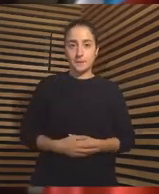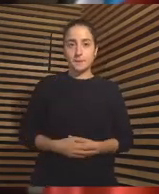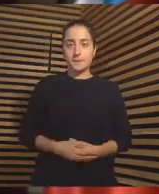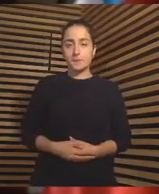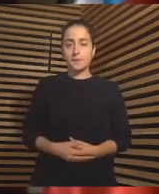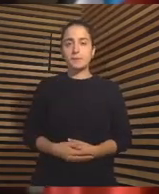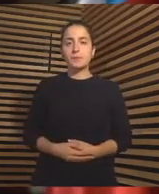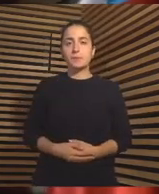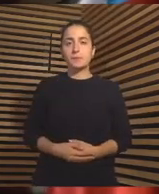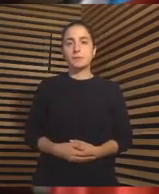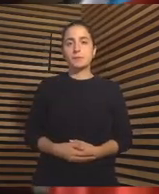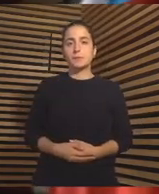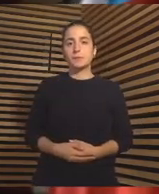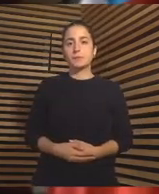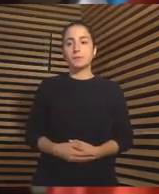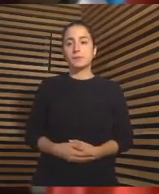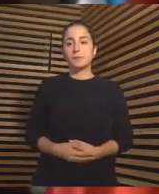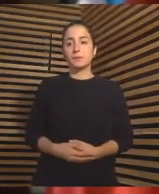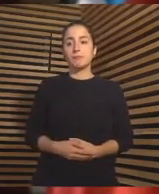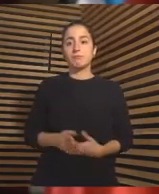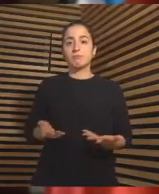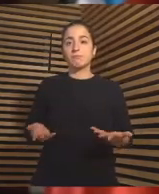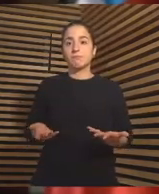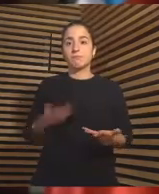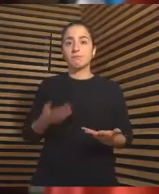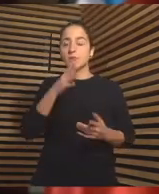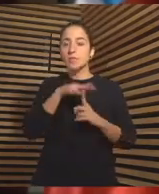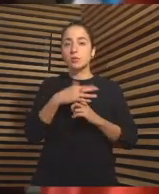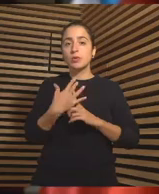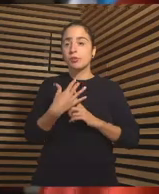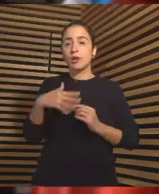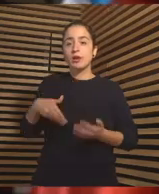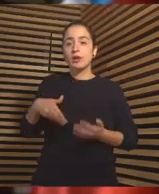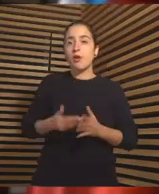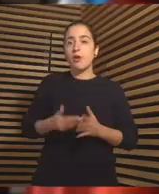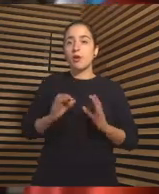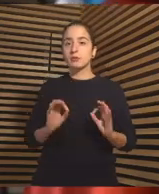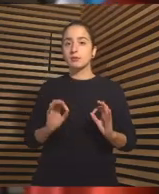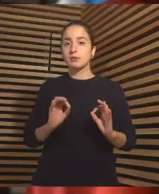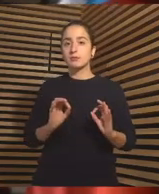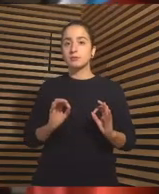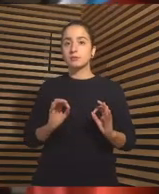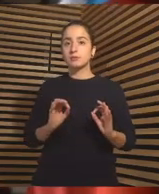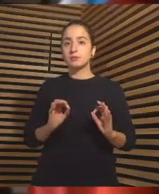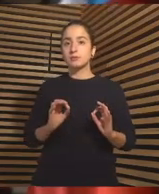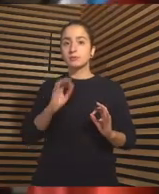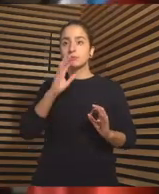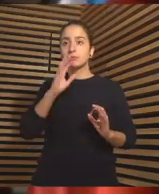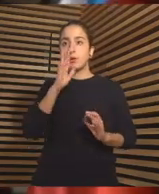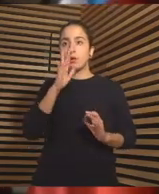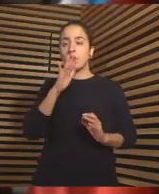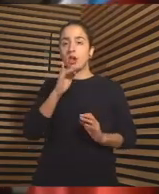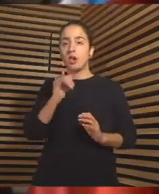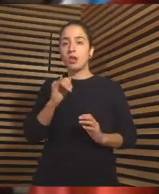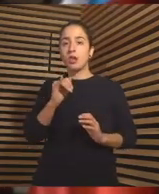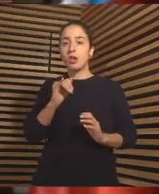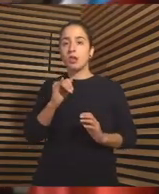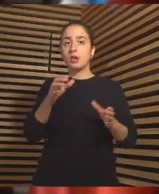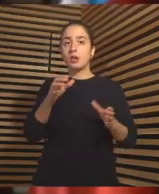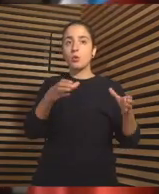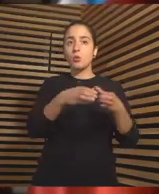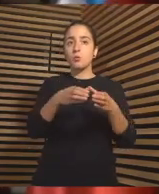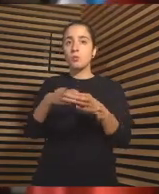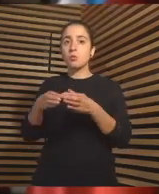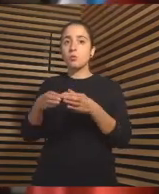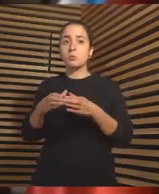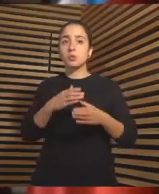Y eso es lo que tenemos hoy. Y desde entonces tenemos peceras en los barrios donde no se respeta la ley